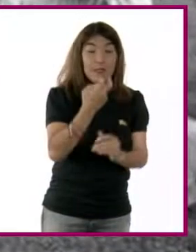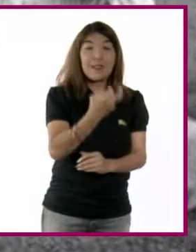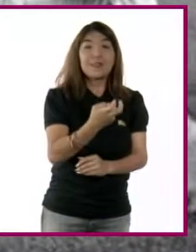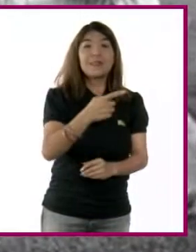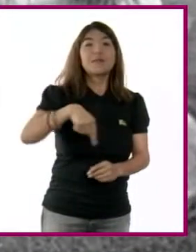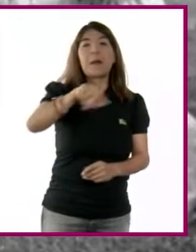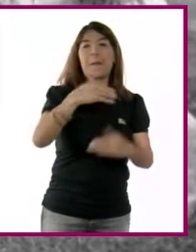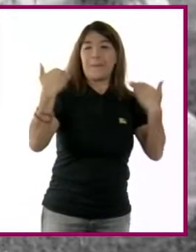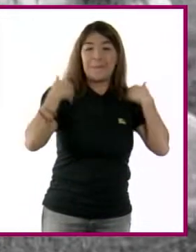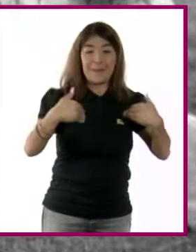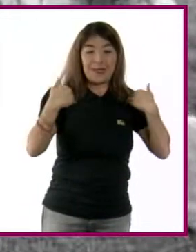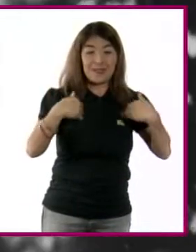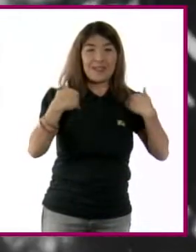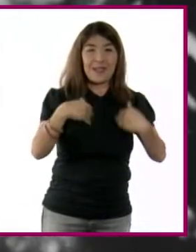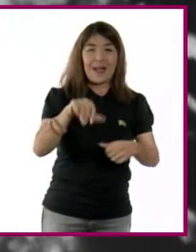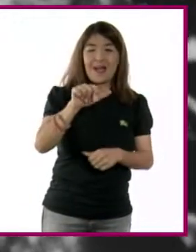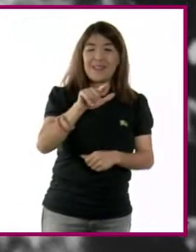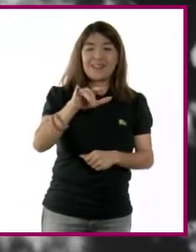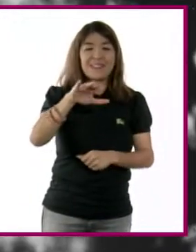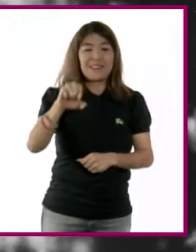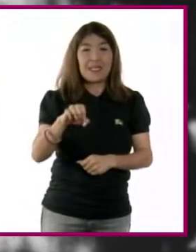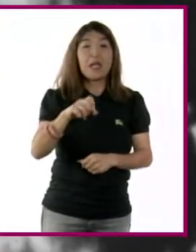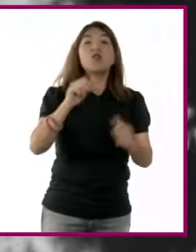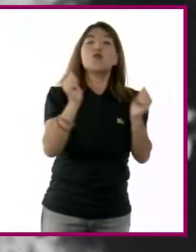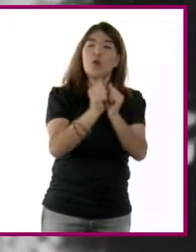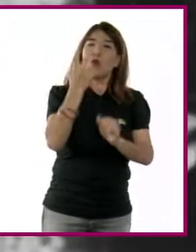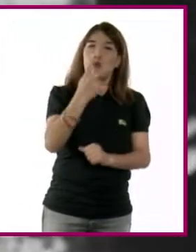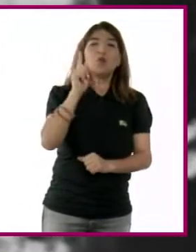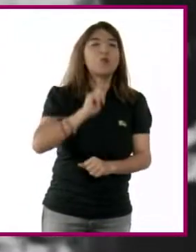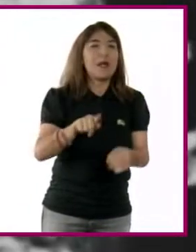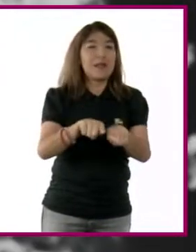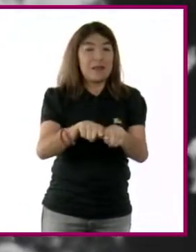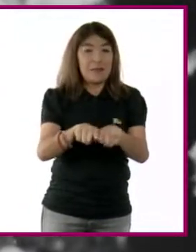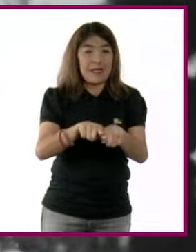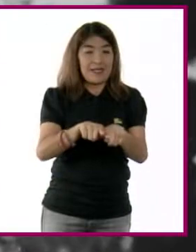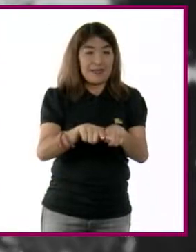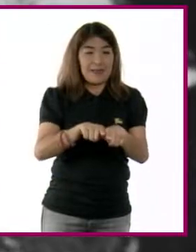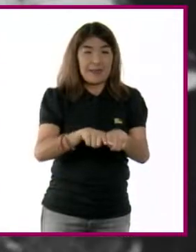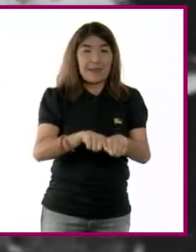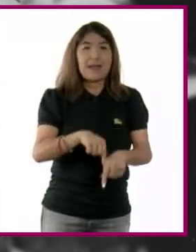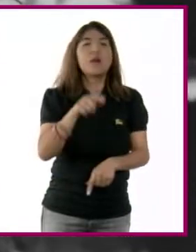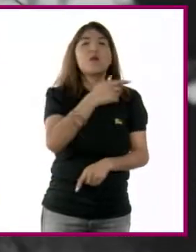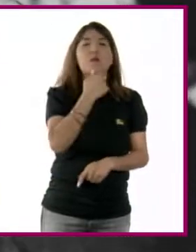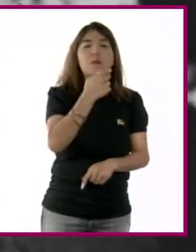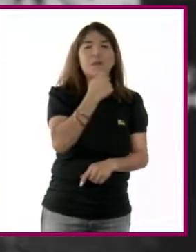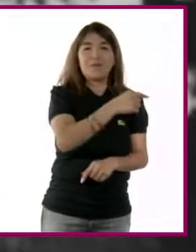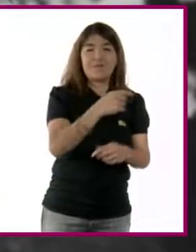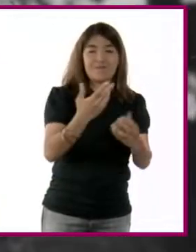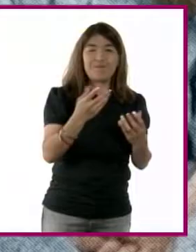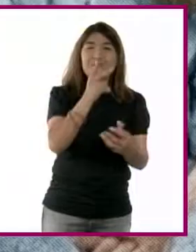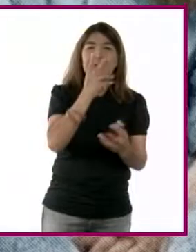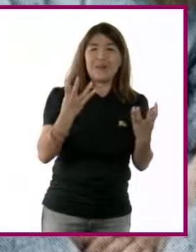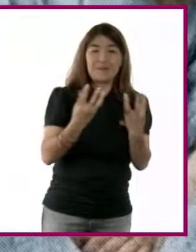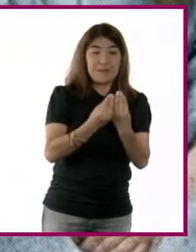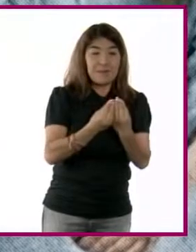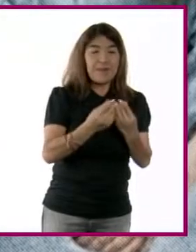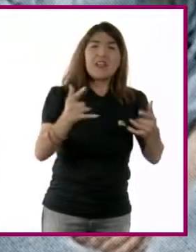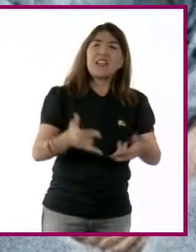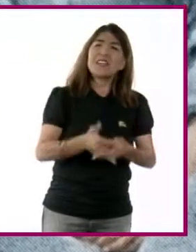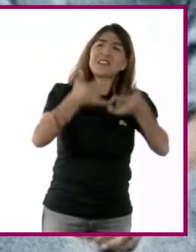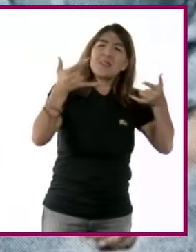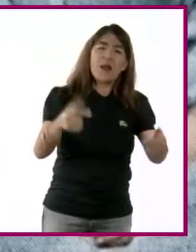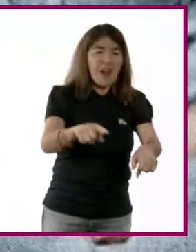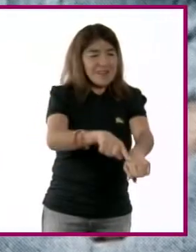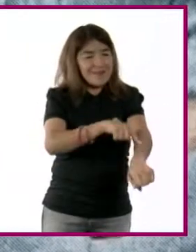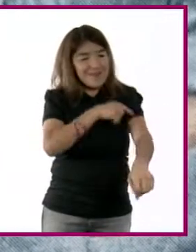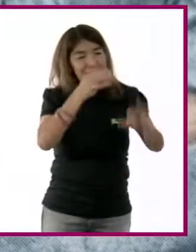habituales con la pequeña Alice Liddell y sus 2 hermanas, hijas del decano del Christ Church, les relató una historia fantástica que inventó